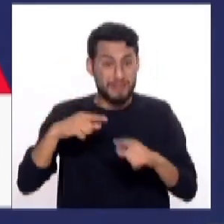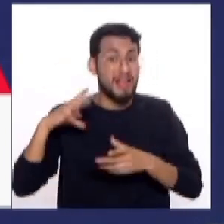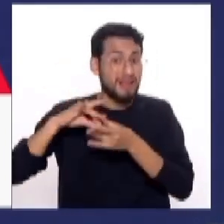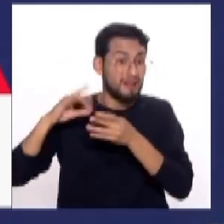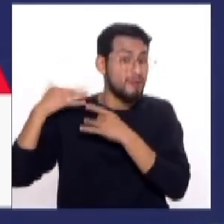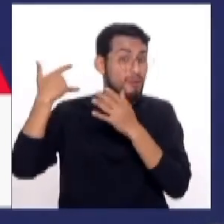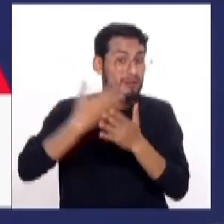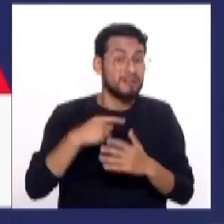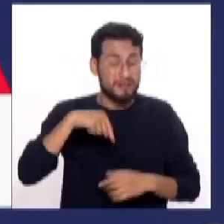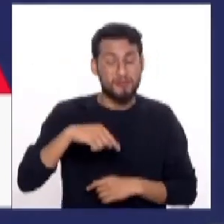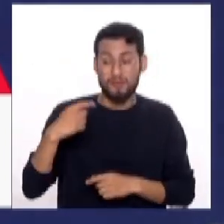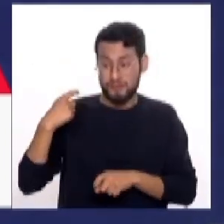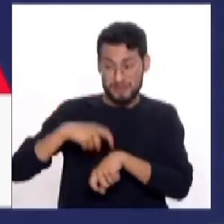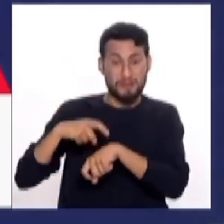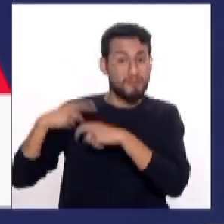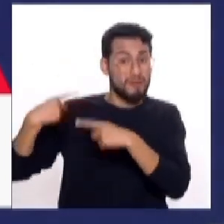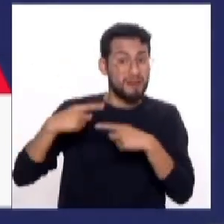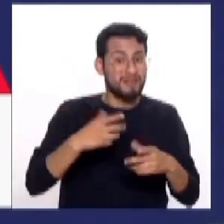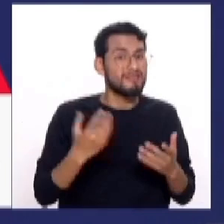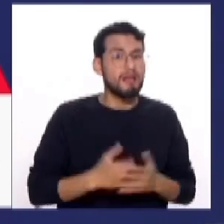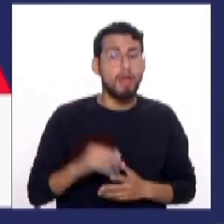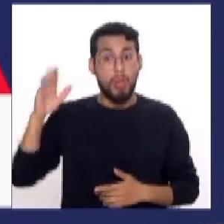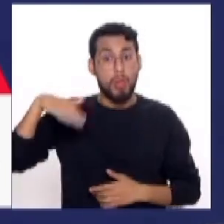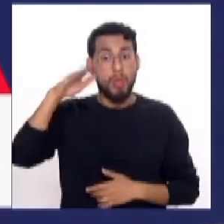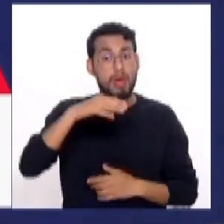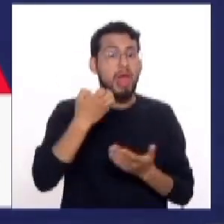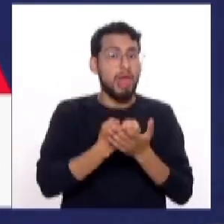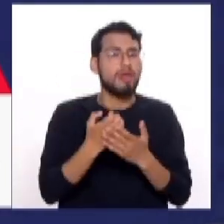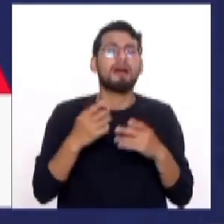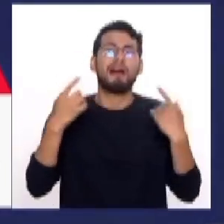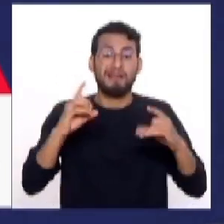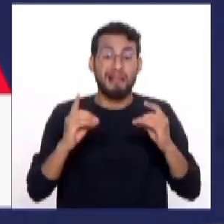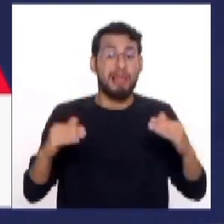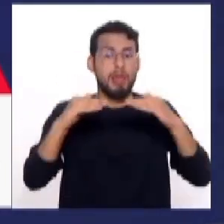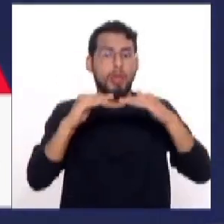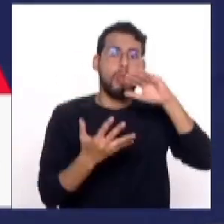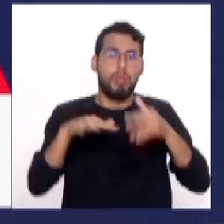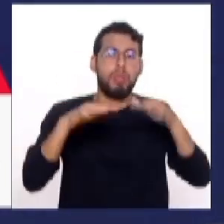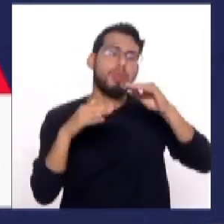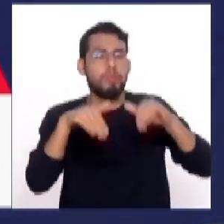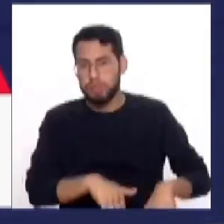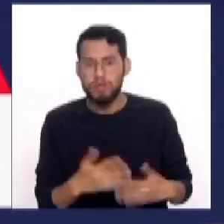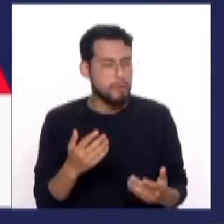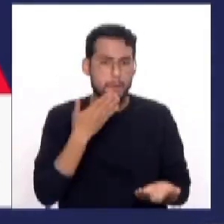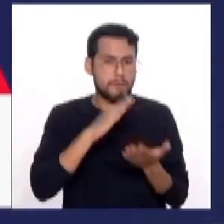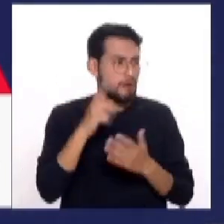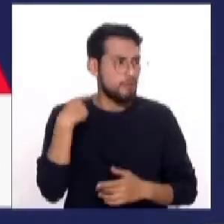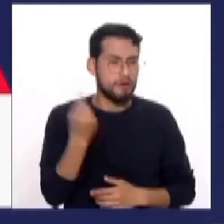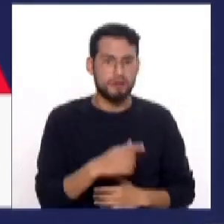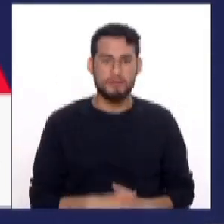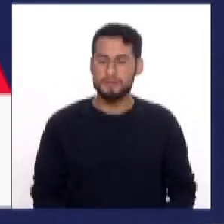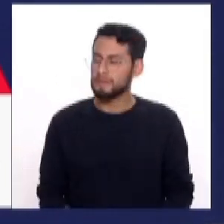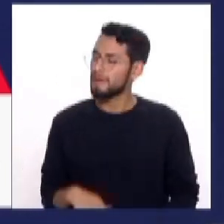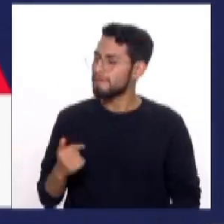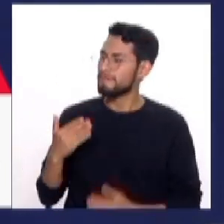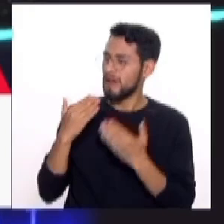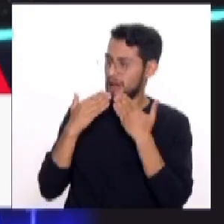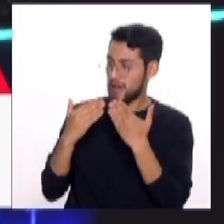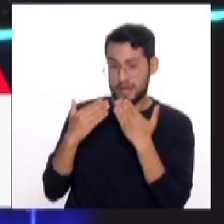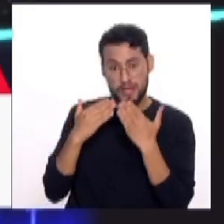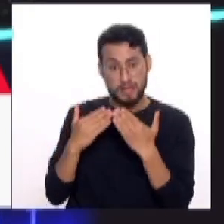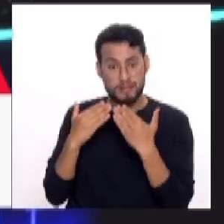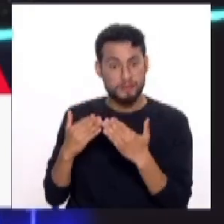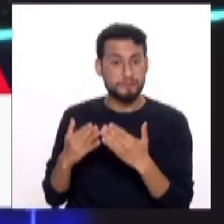historia y en particular en este último tiempo siempre contribuye a que las democracias se taleen Y eso es muy malo para todos Muchas